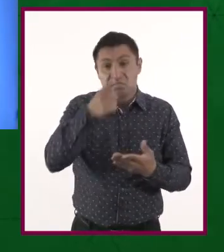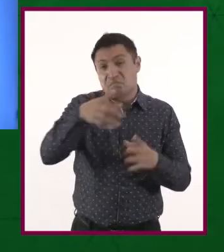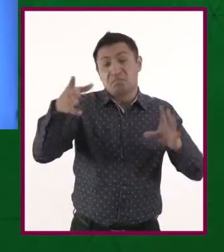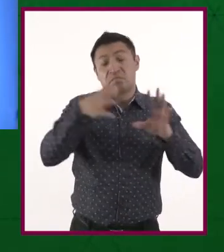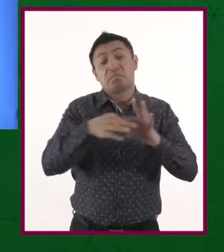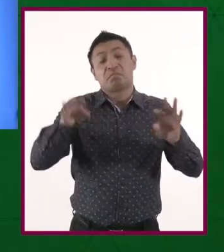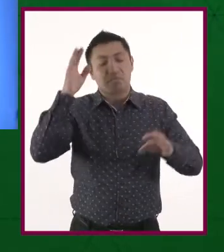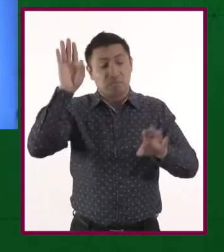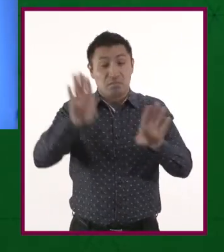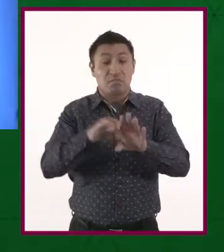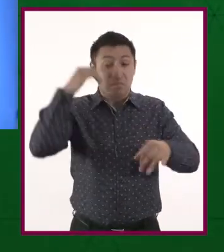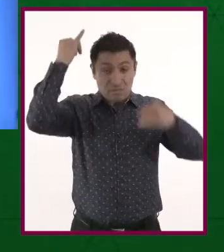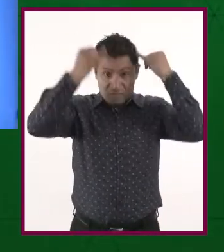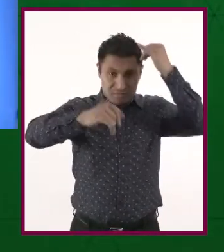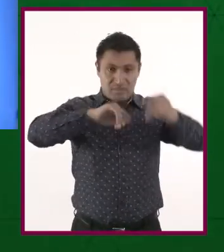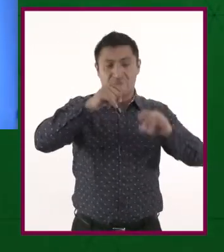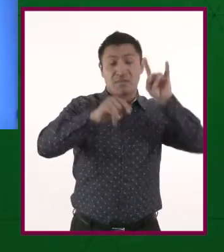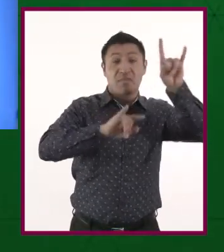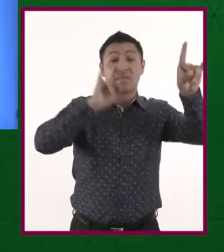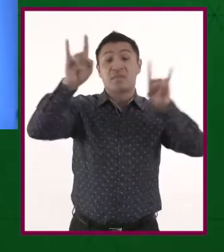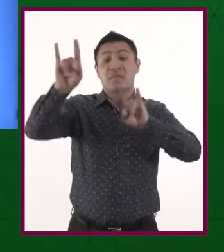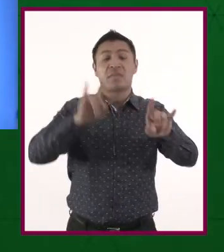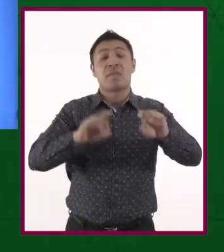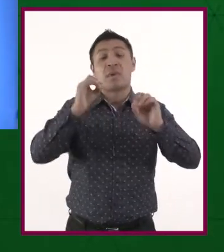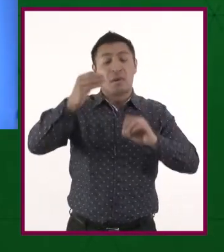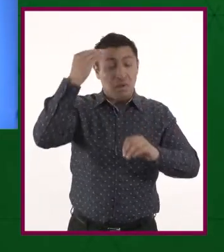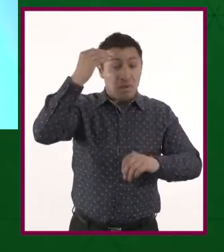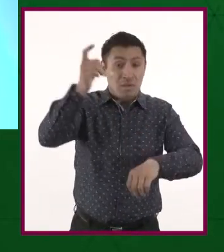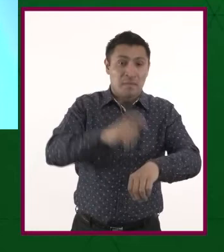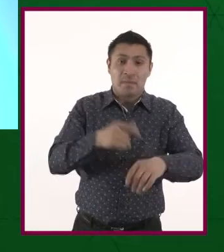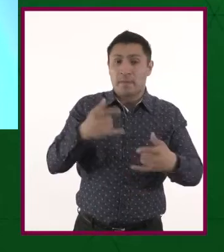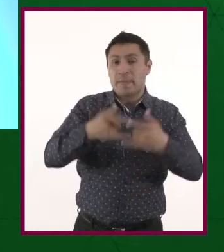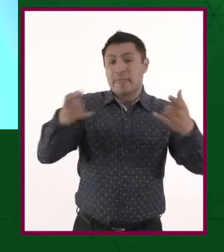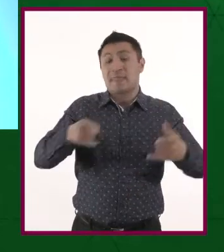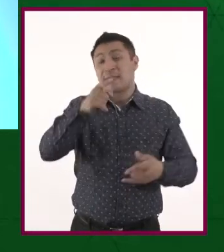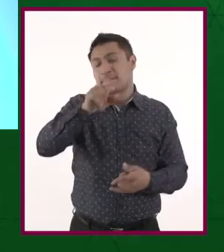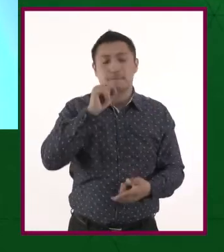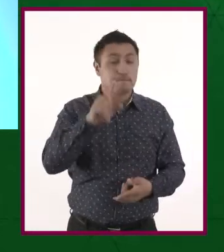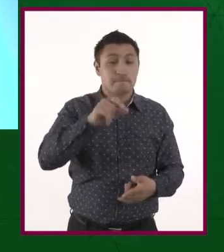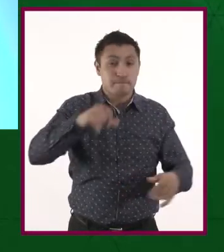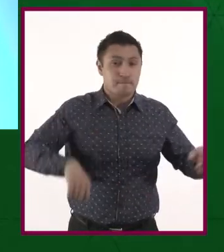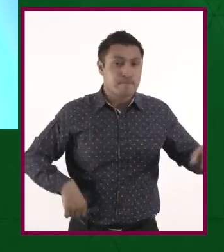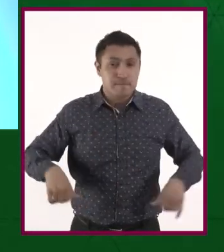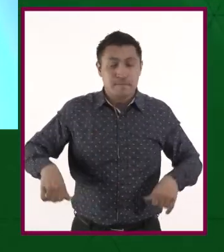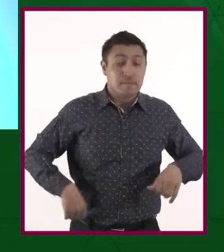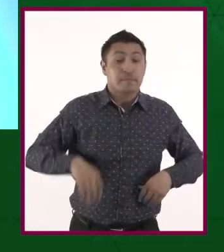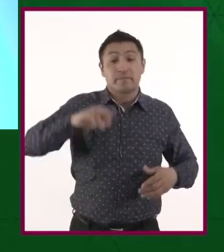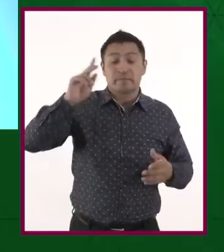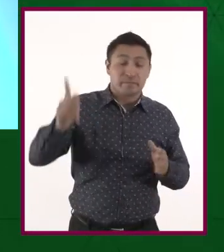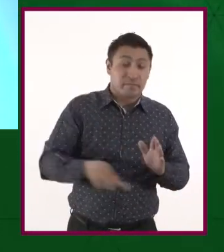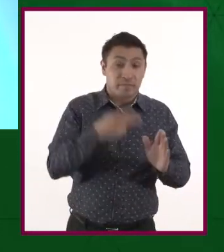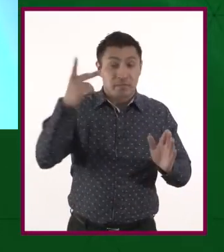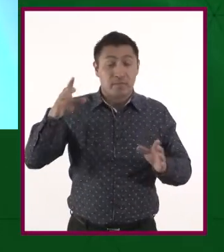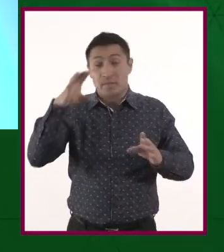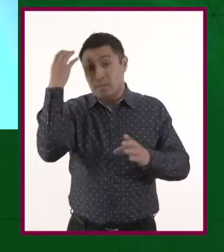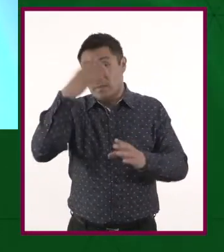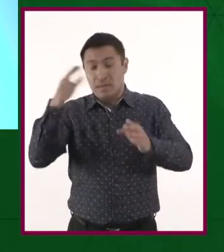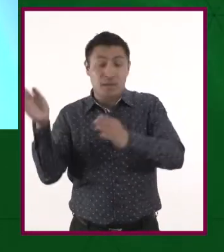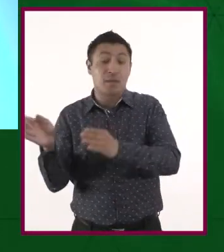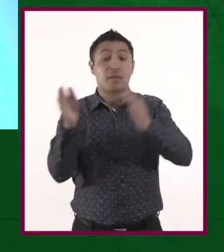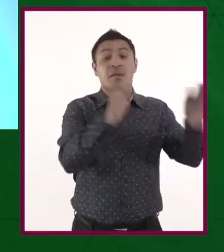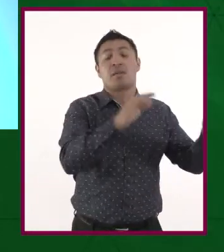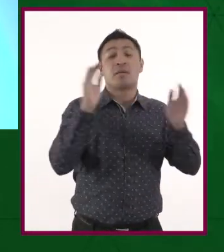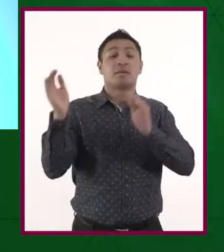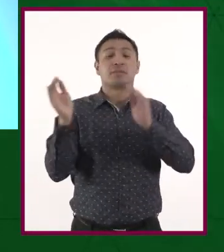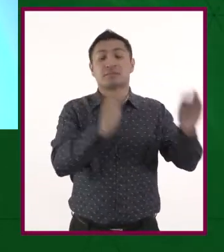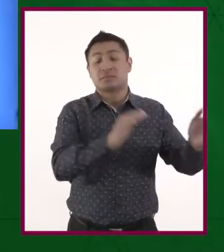te imaginas los otros cuadros o momentos de la historia. Repite el ejercicio moviendo la fotografía al primer cuadro